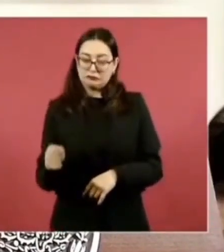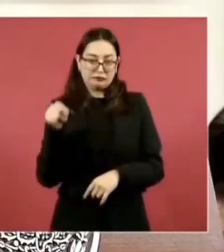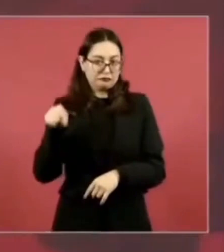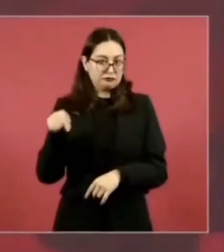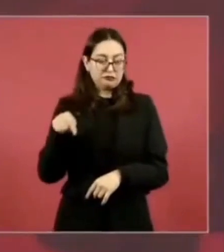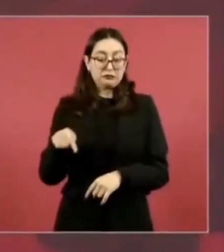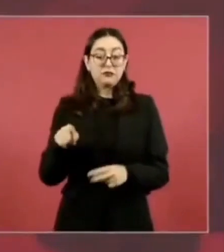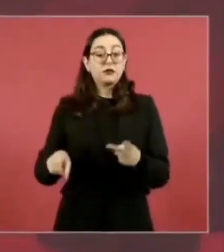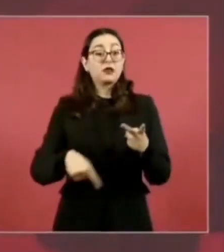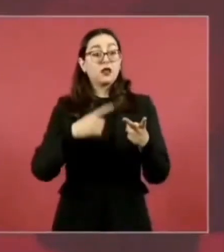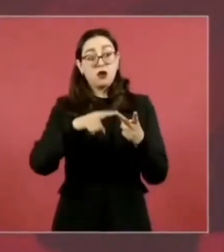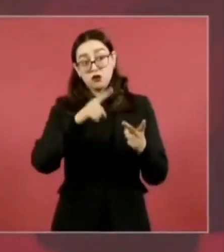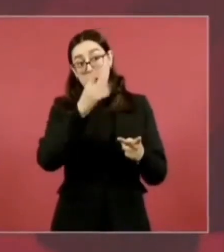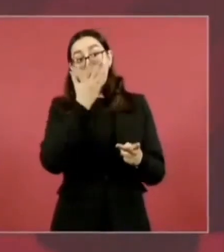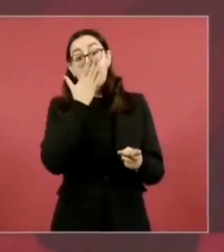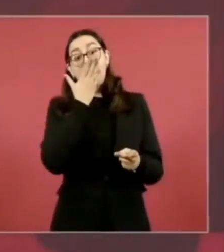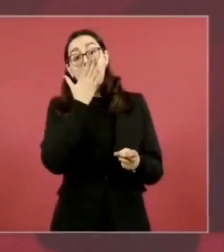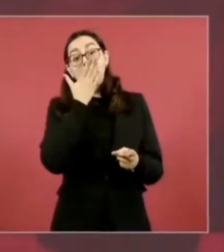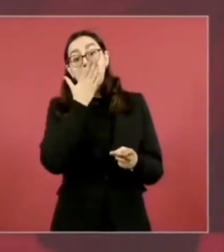en Sonora.